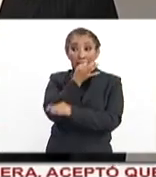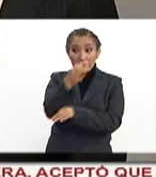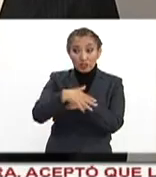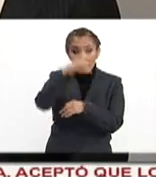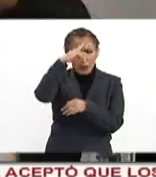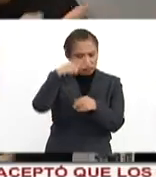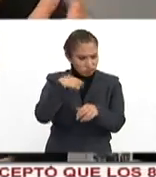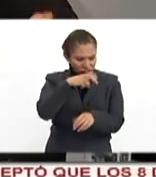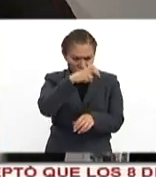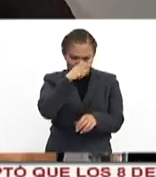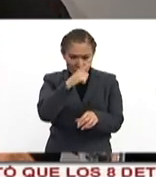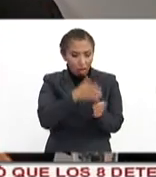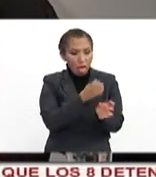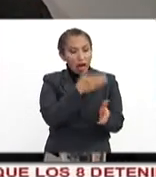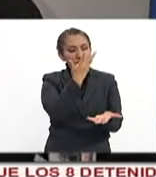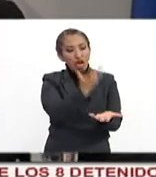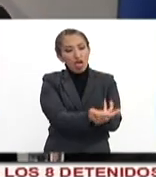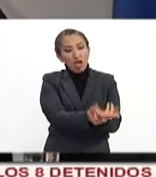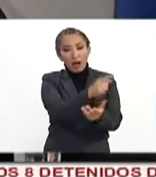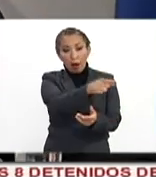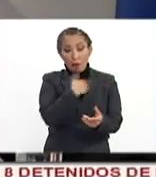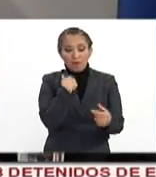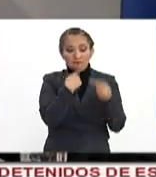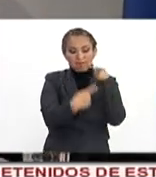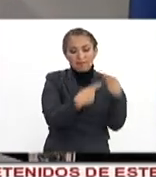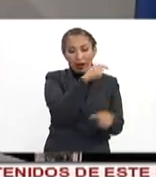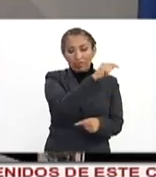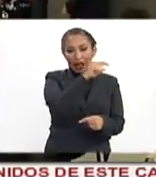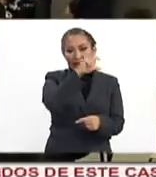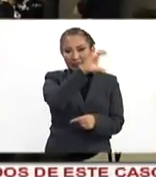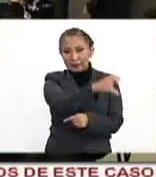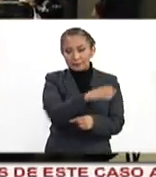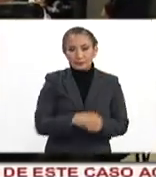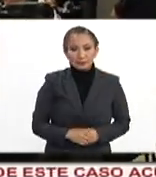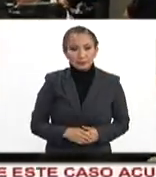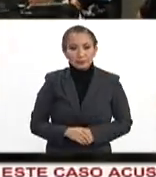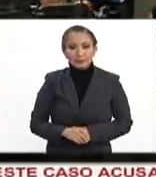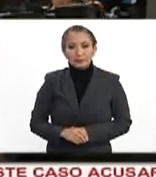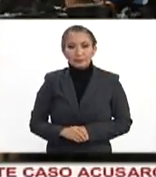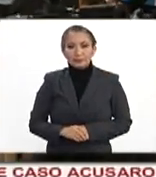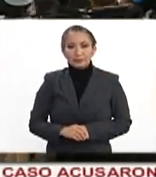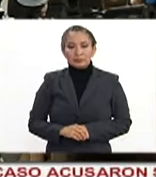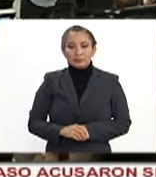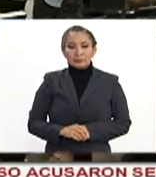México sigue firme y no se va a paralizar frente a la renegociación del Telecán.